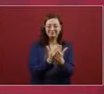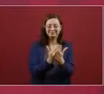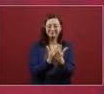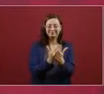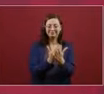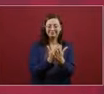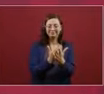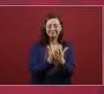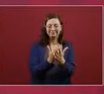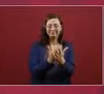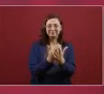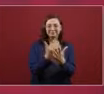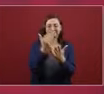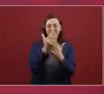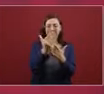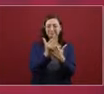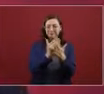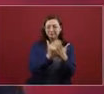haya